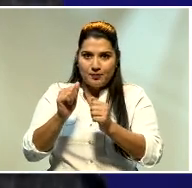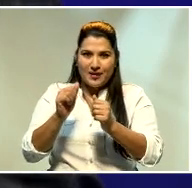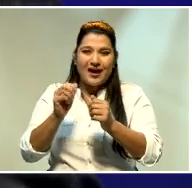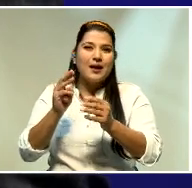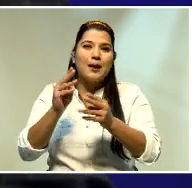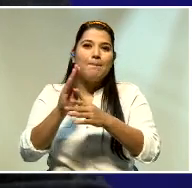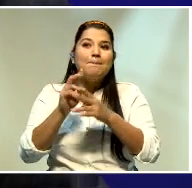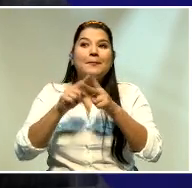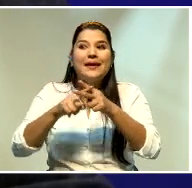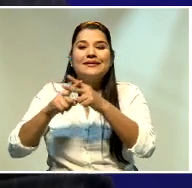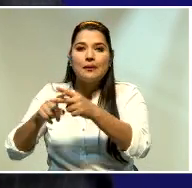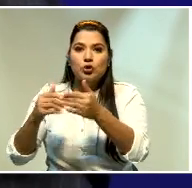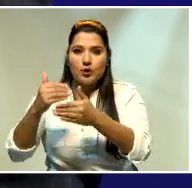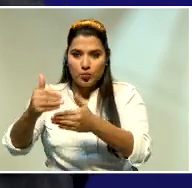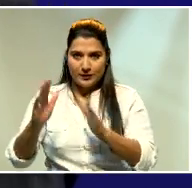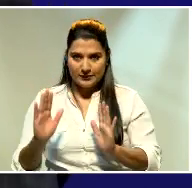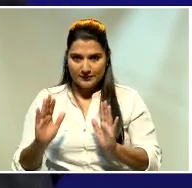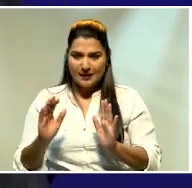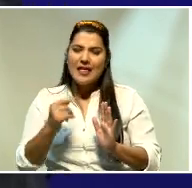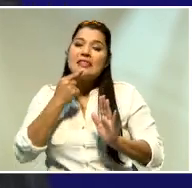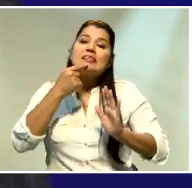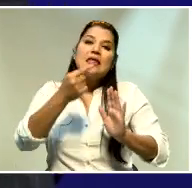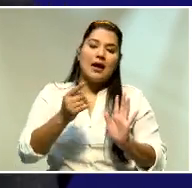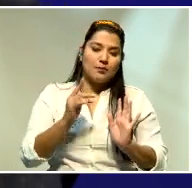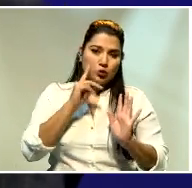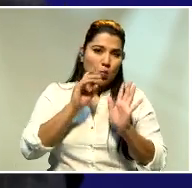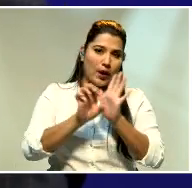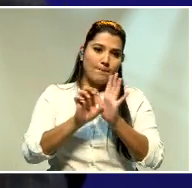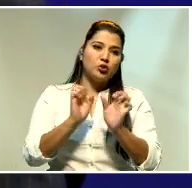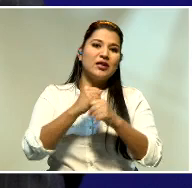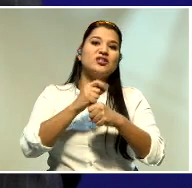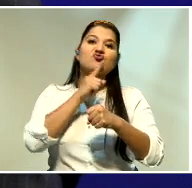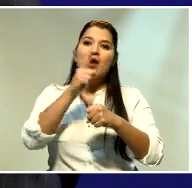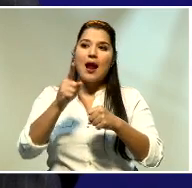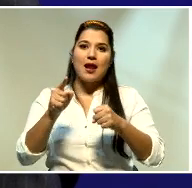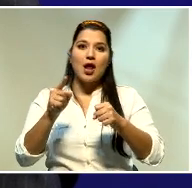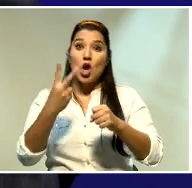que se materializan los dos extremos. Un extremo sería el